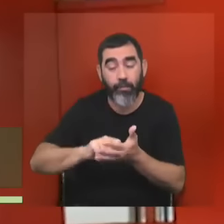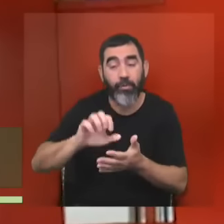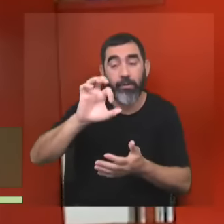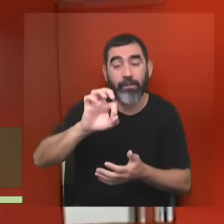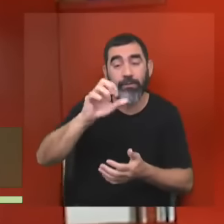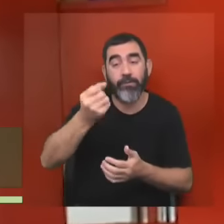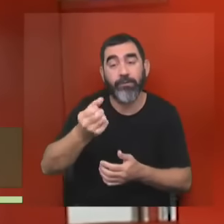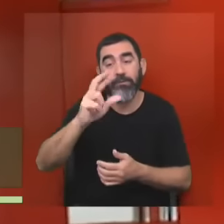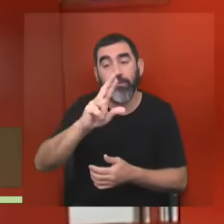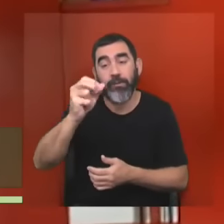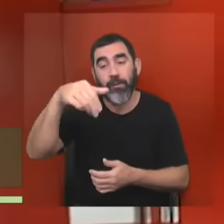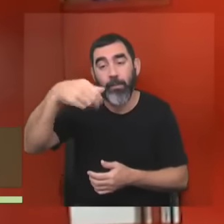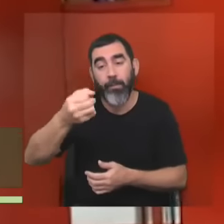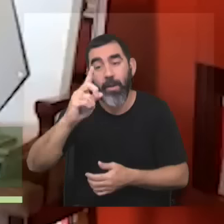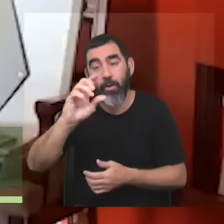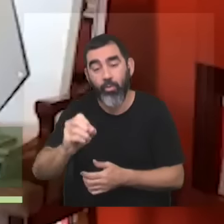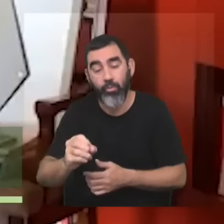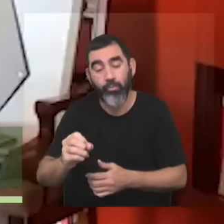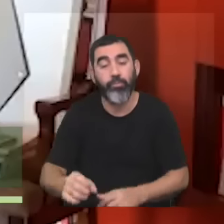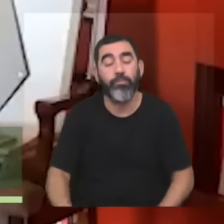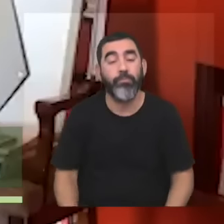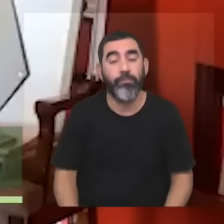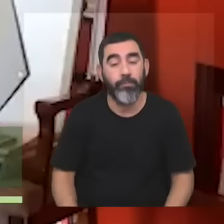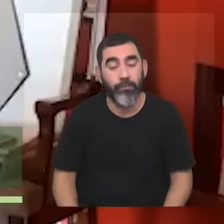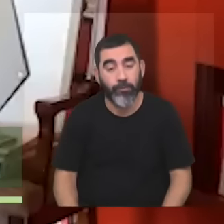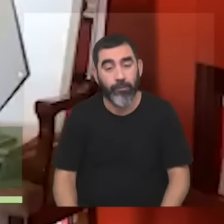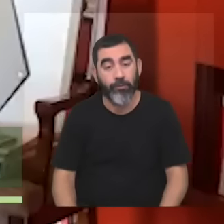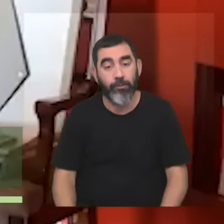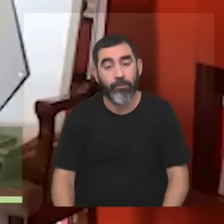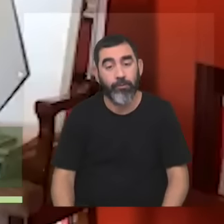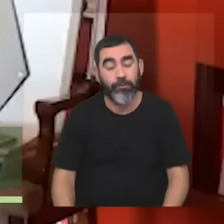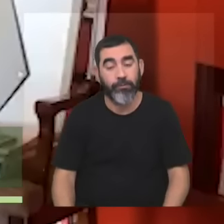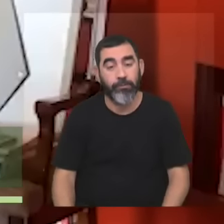Mirta Roa hija del premio Cervantes paraguayo Arturo Roa